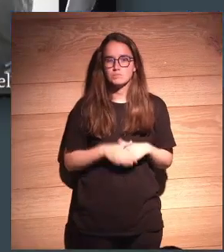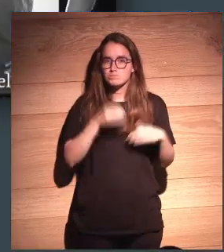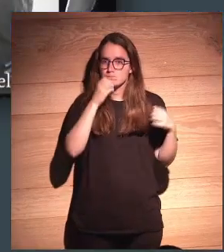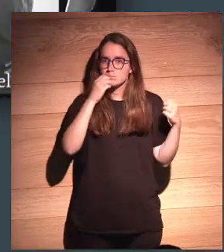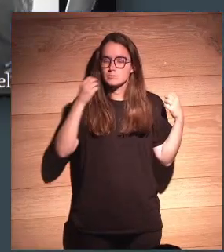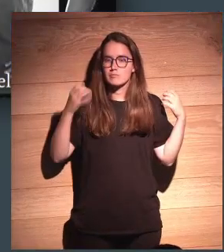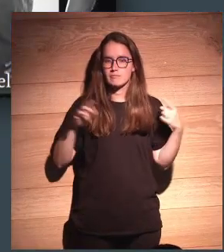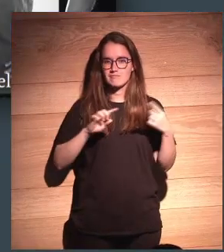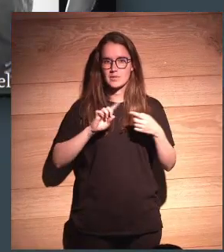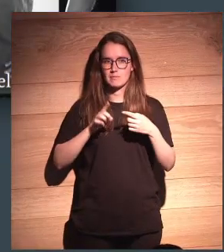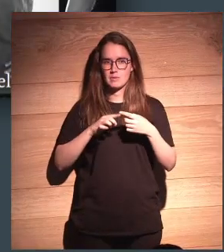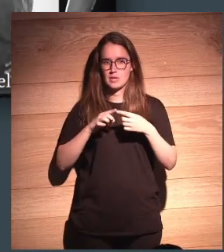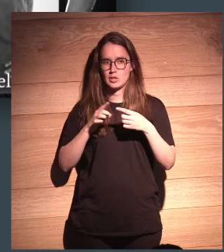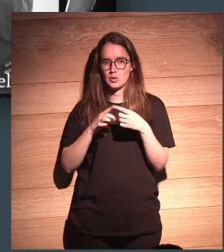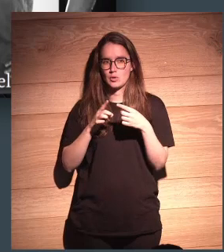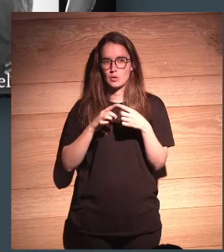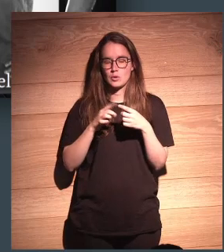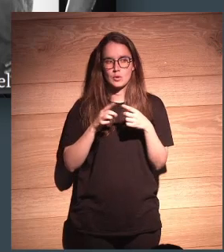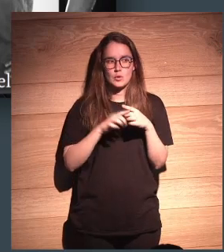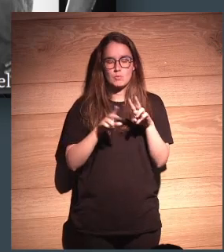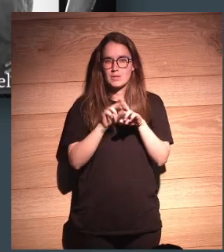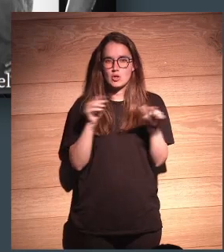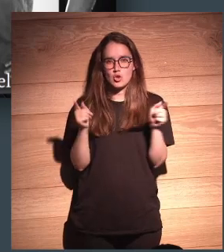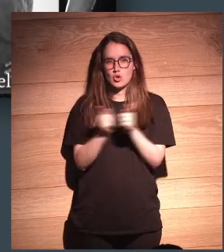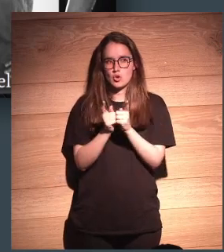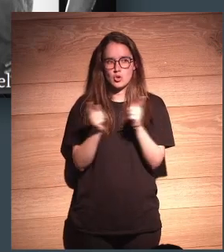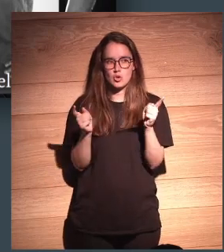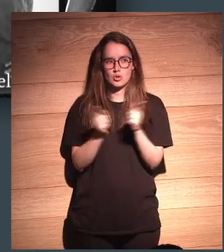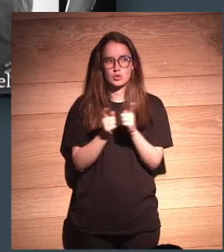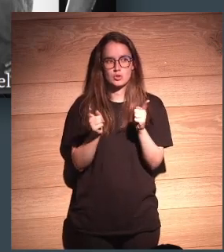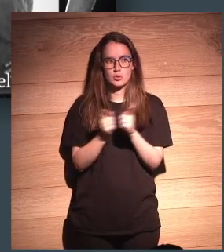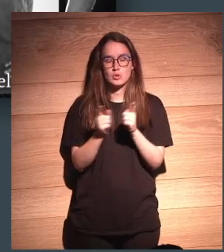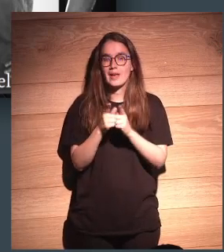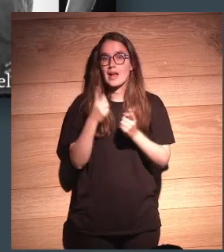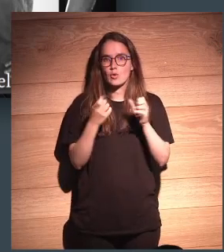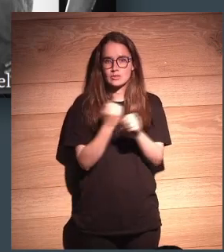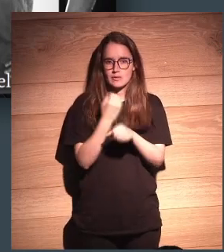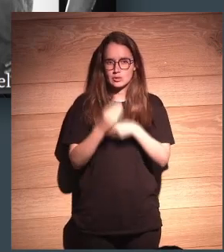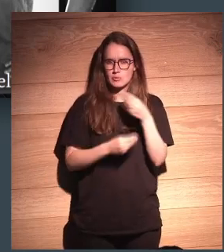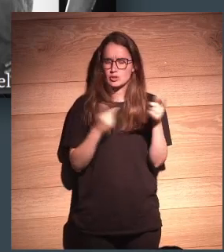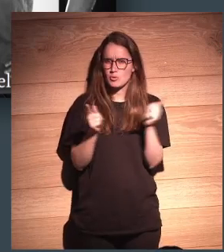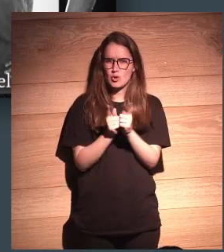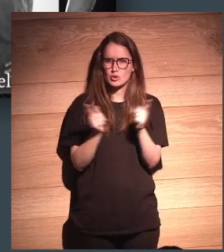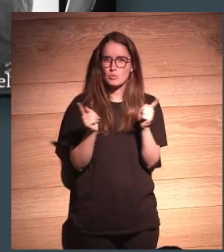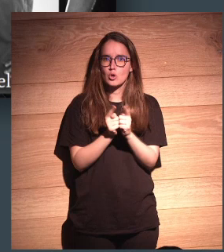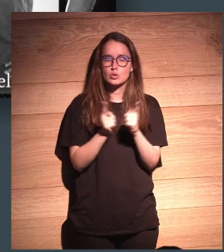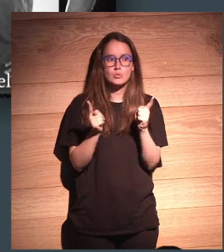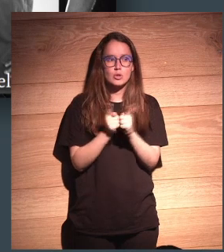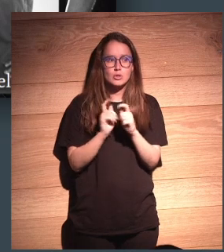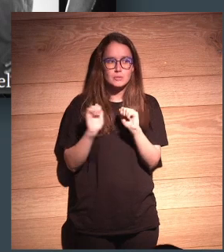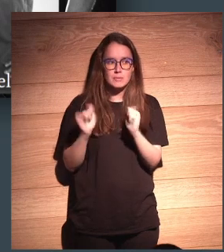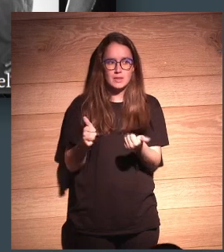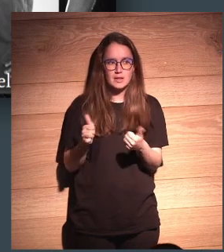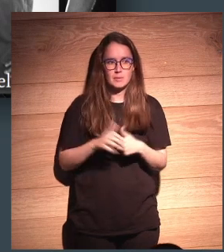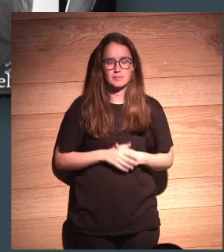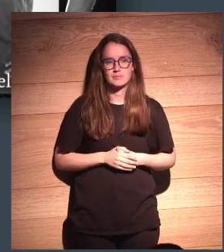Bueno, lo primero que vamos a poner es una mini reel de unos pequeños trabajos, muy breve, y ahí